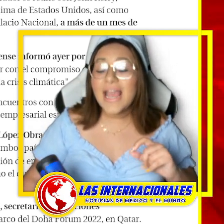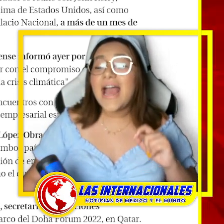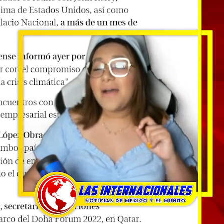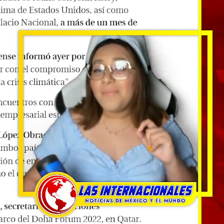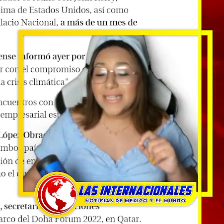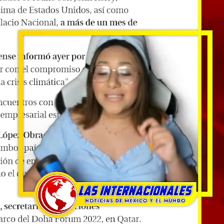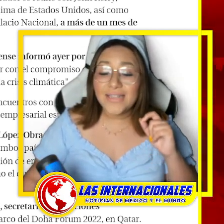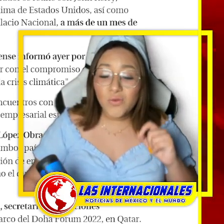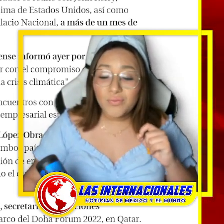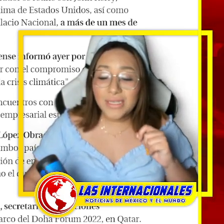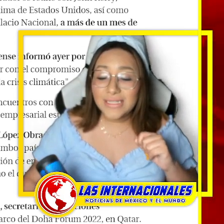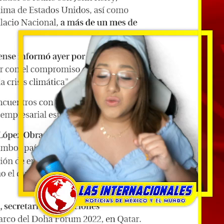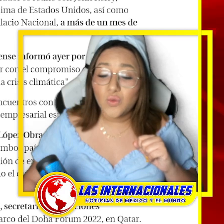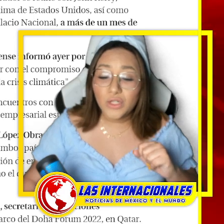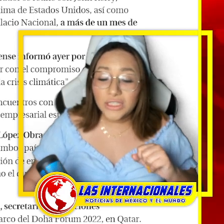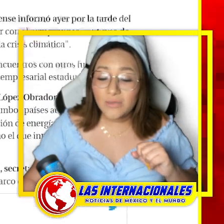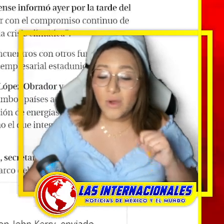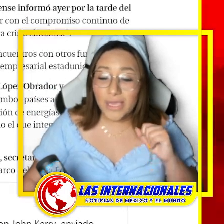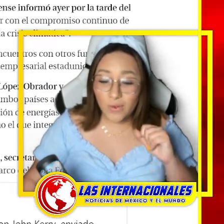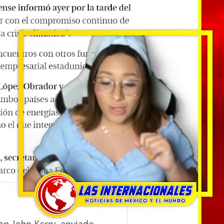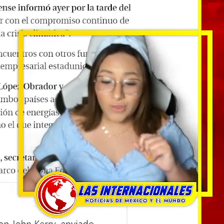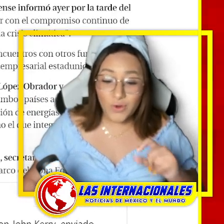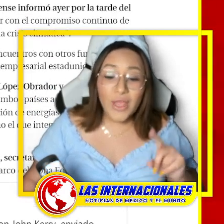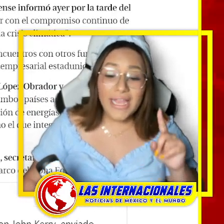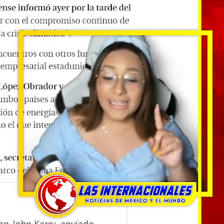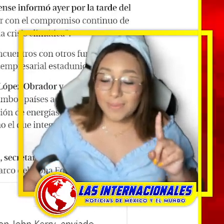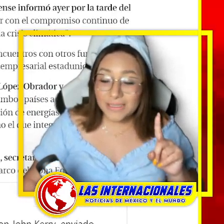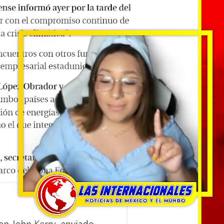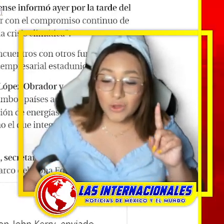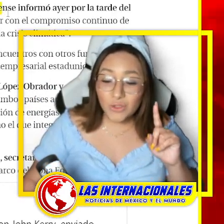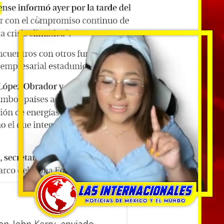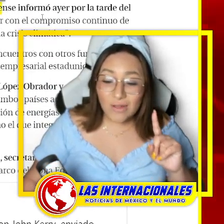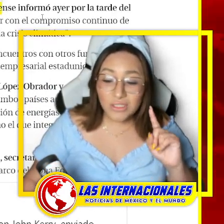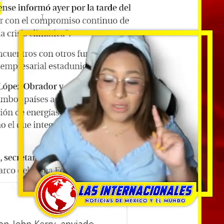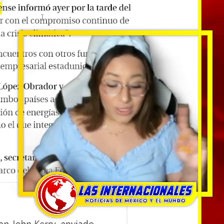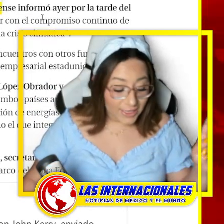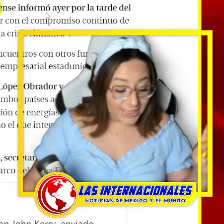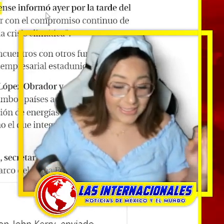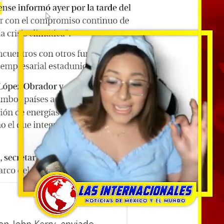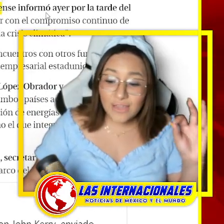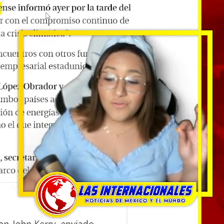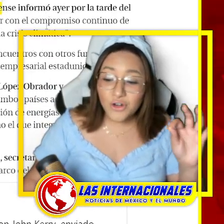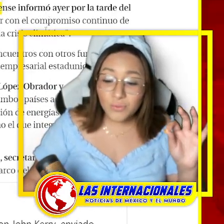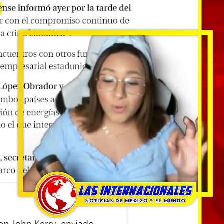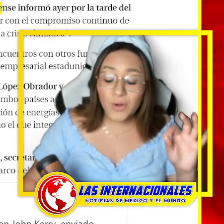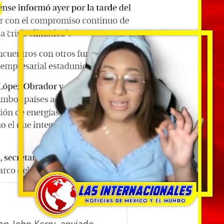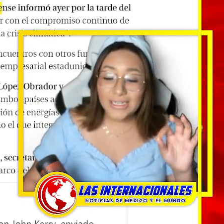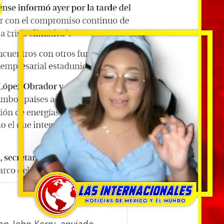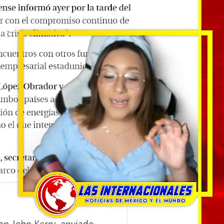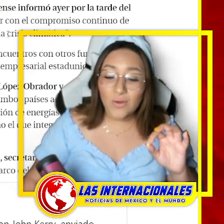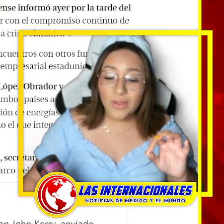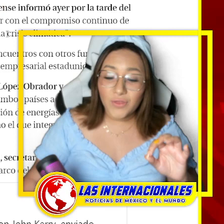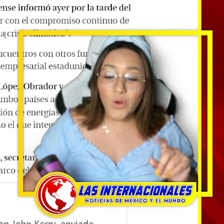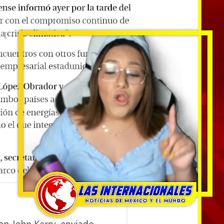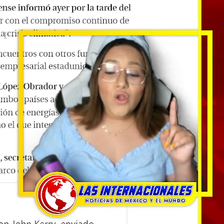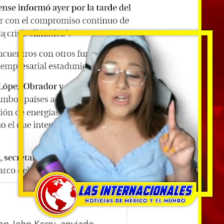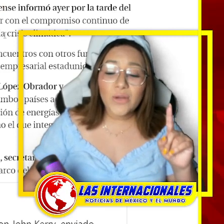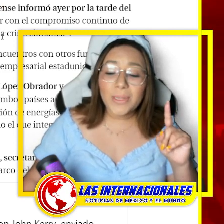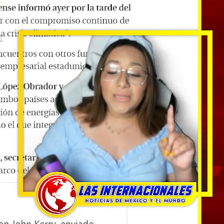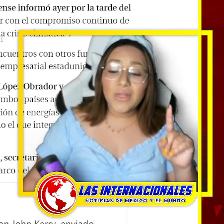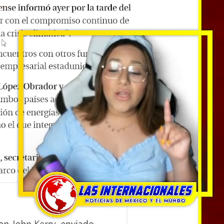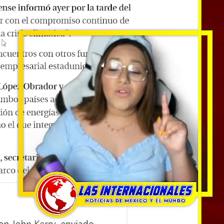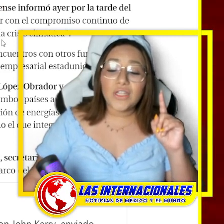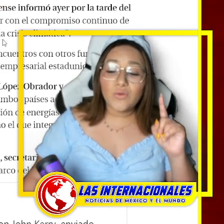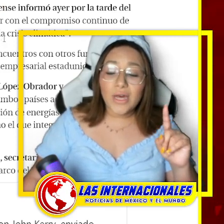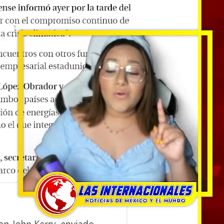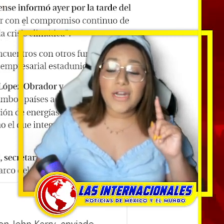estadounidenses, a más de un mes de su último encuentro. El Departamento de Estado estadounidense informó por la tarde del encuentro con el